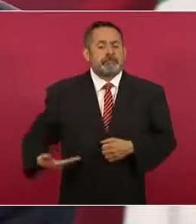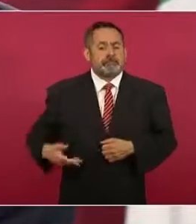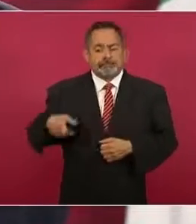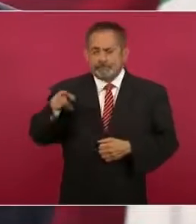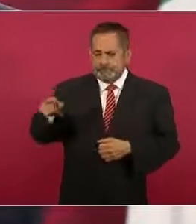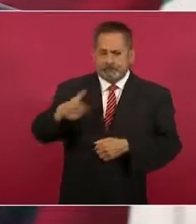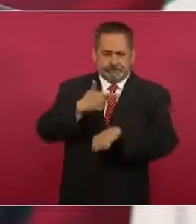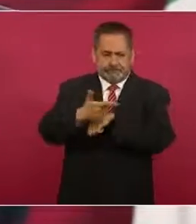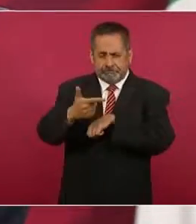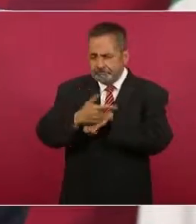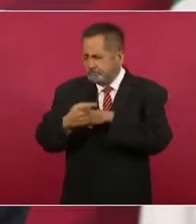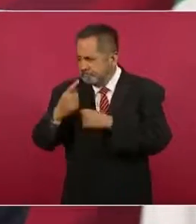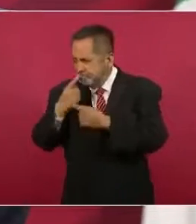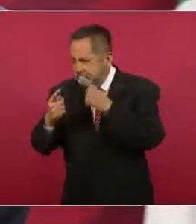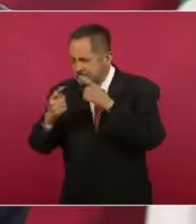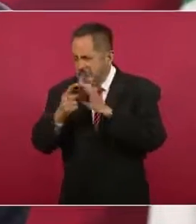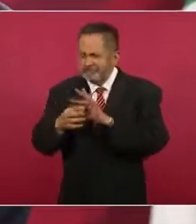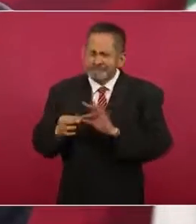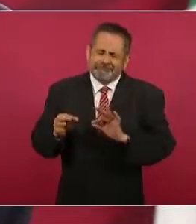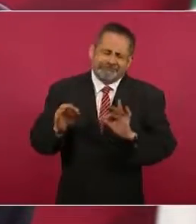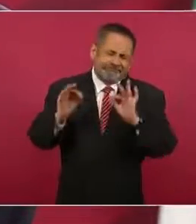Yamatei.